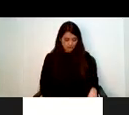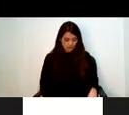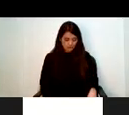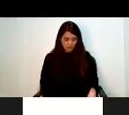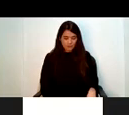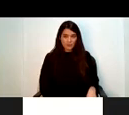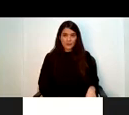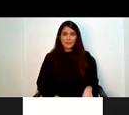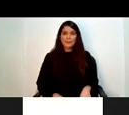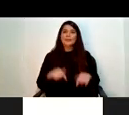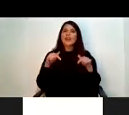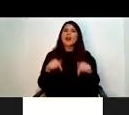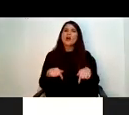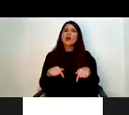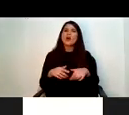allá